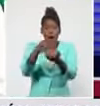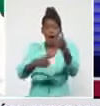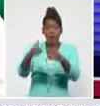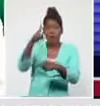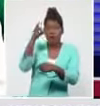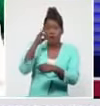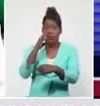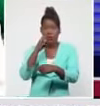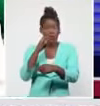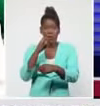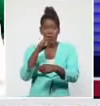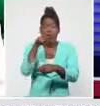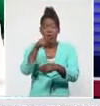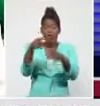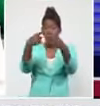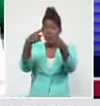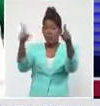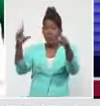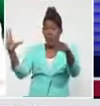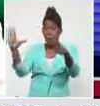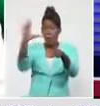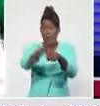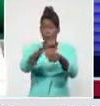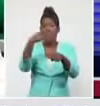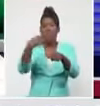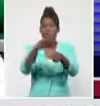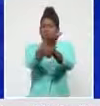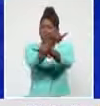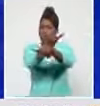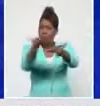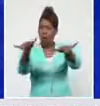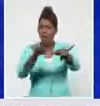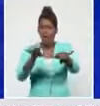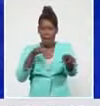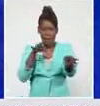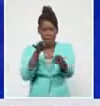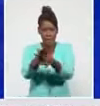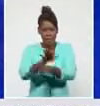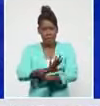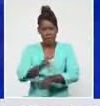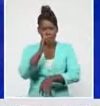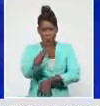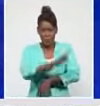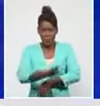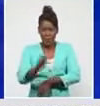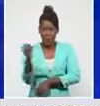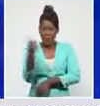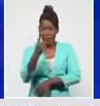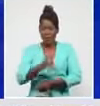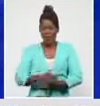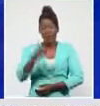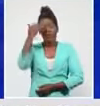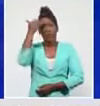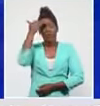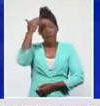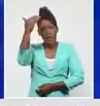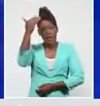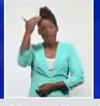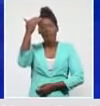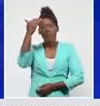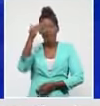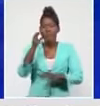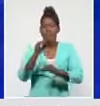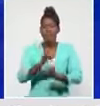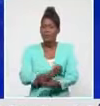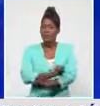aplicarla en todo nuestro país, y ya la vamos a realizar. Las gracias siempre a esta hora por toda la